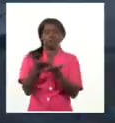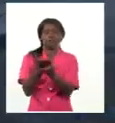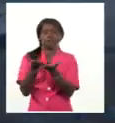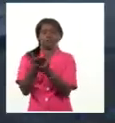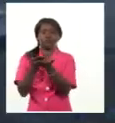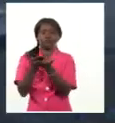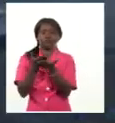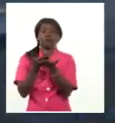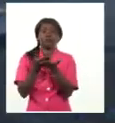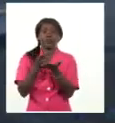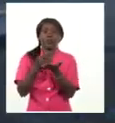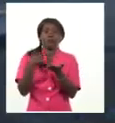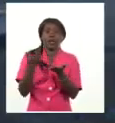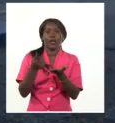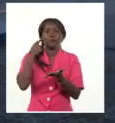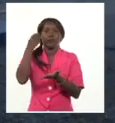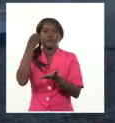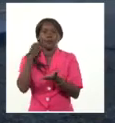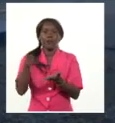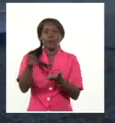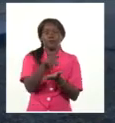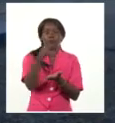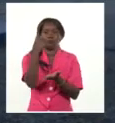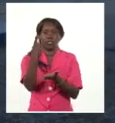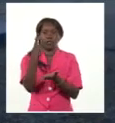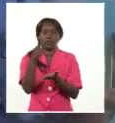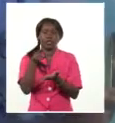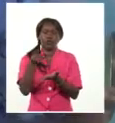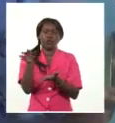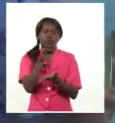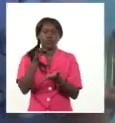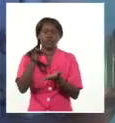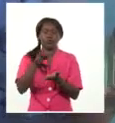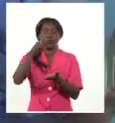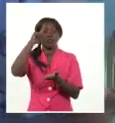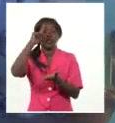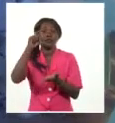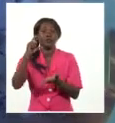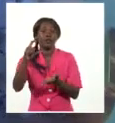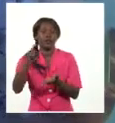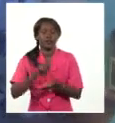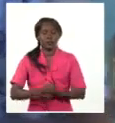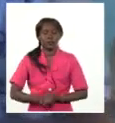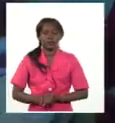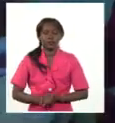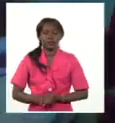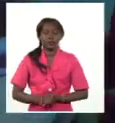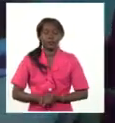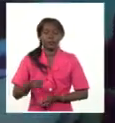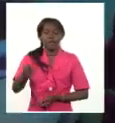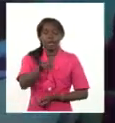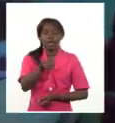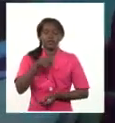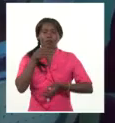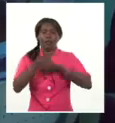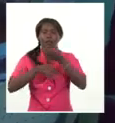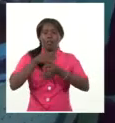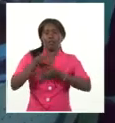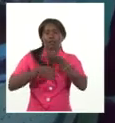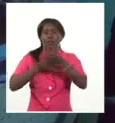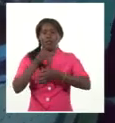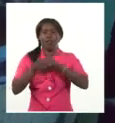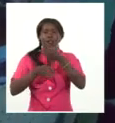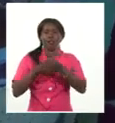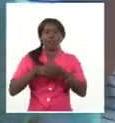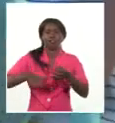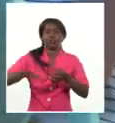a diputados al parlamento cubano por el municipio de Santa Clara visitaron el consejo popular manaja nabo situado a 12